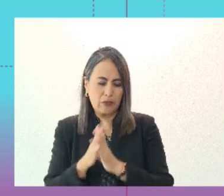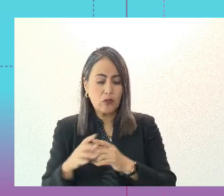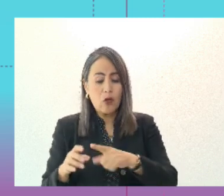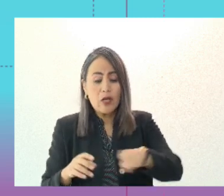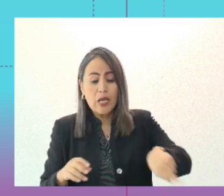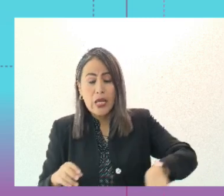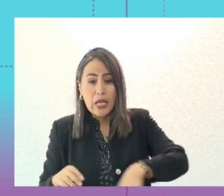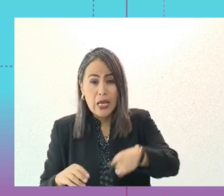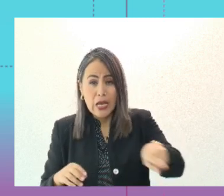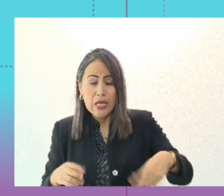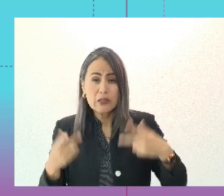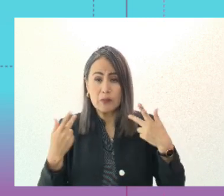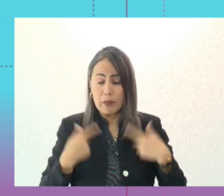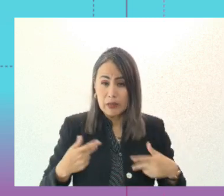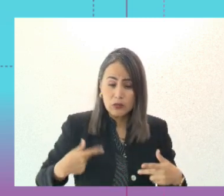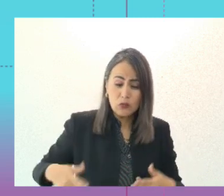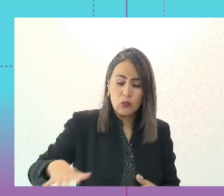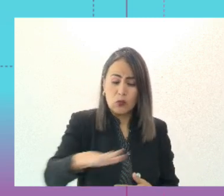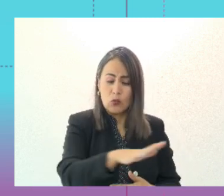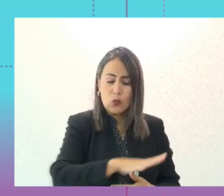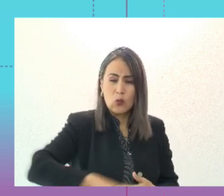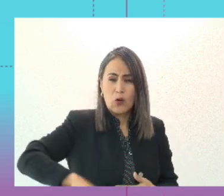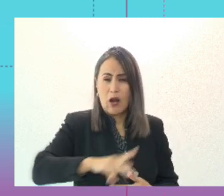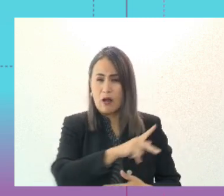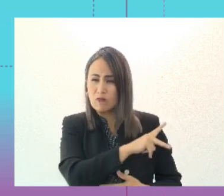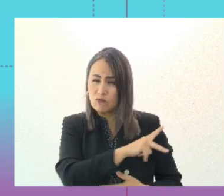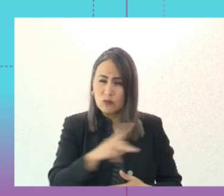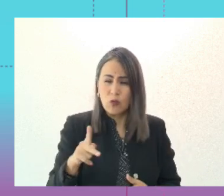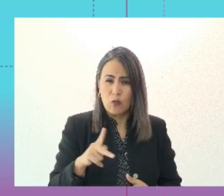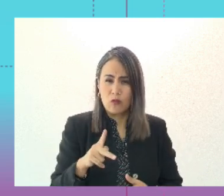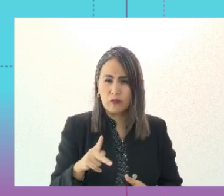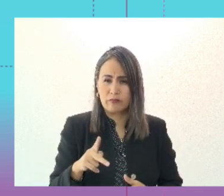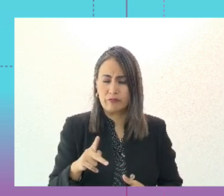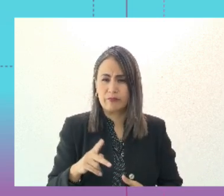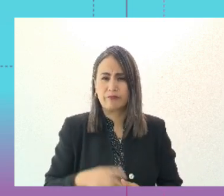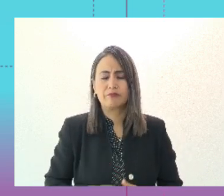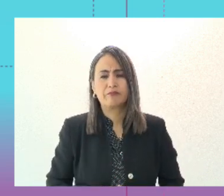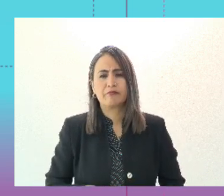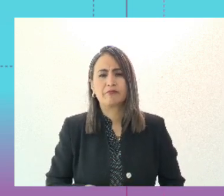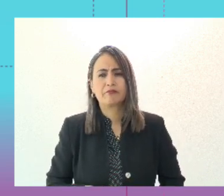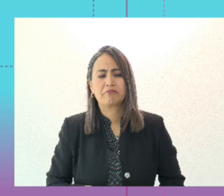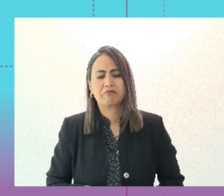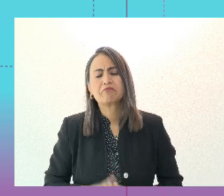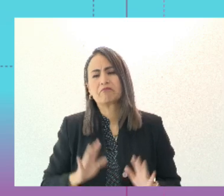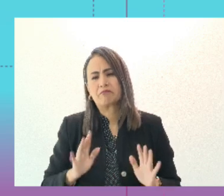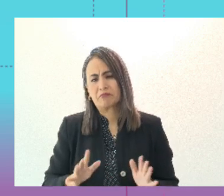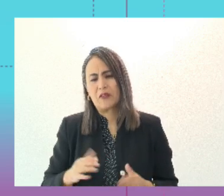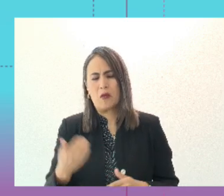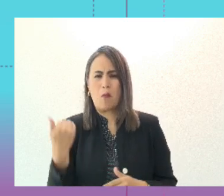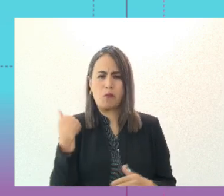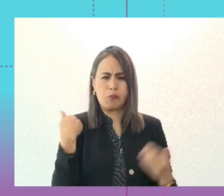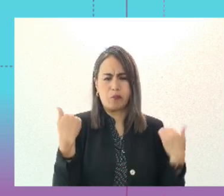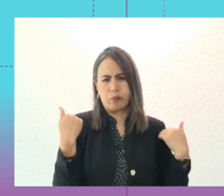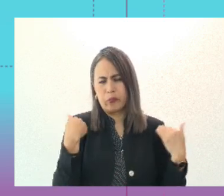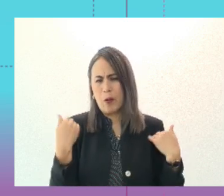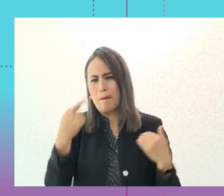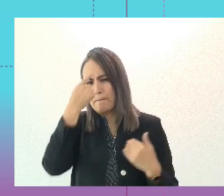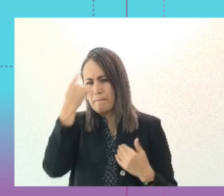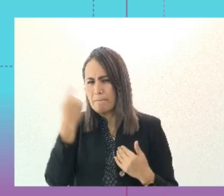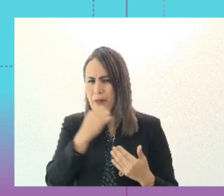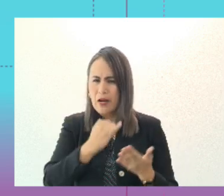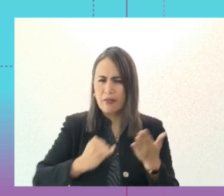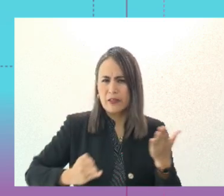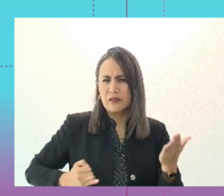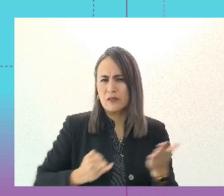Los soberanos a la soberanía, que es el sinónimo del poder que se tiene para la toma de decisiones, es la